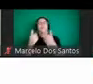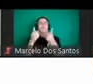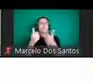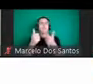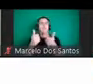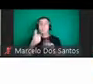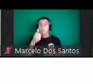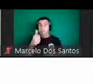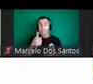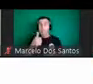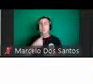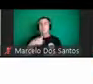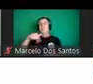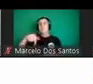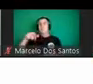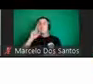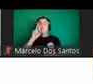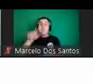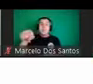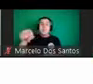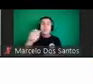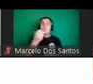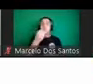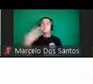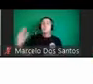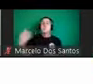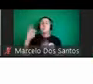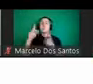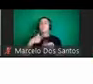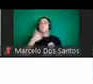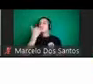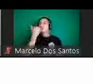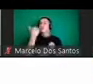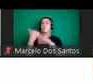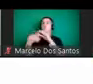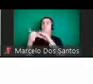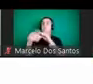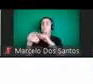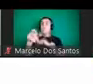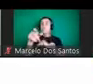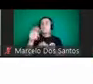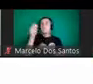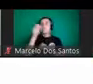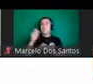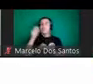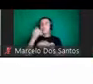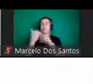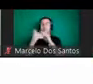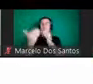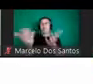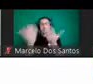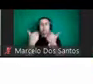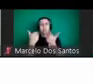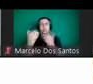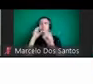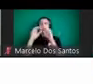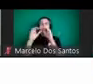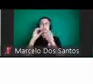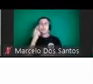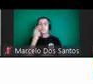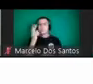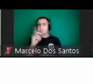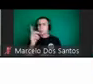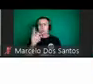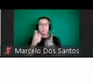dejo mi correo, mi número de teléfono. Contarles también, como le decía a